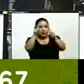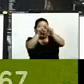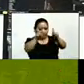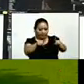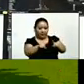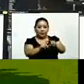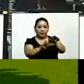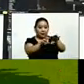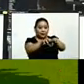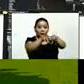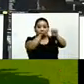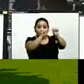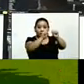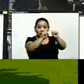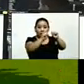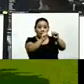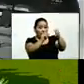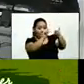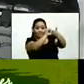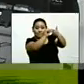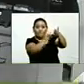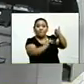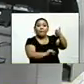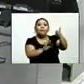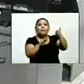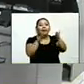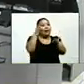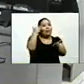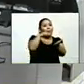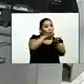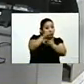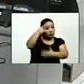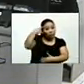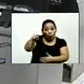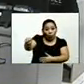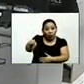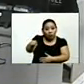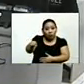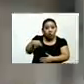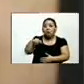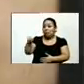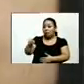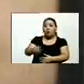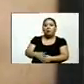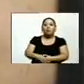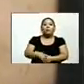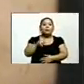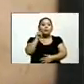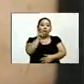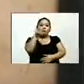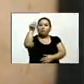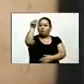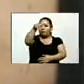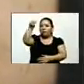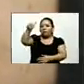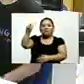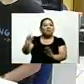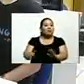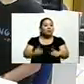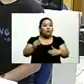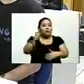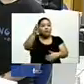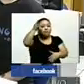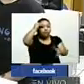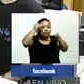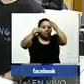digamos, el submenú en el módulo de cargos, ¿se recuerda? Sí. ¿Verdad? Enseñanzas que están